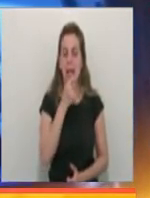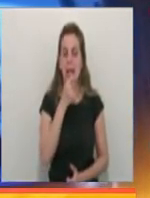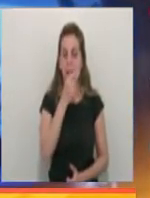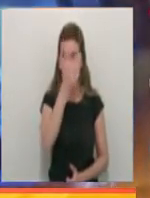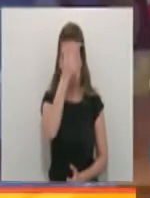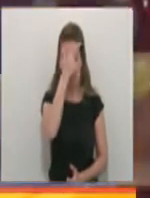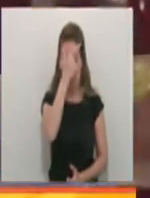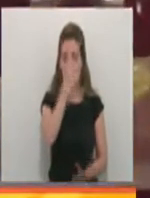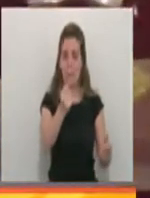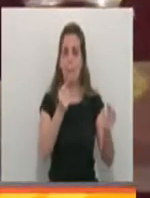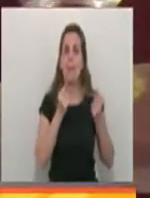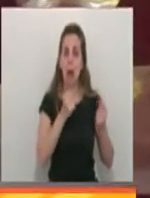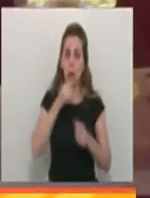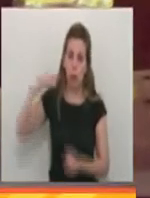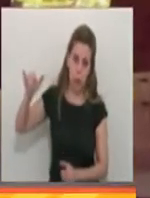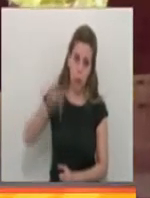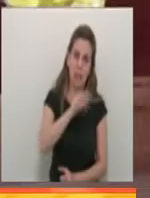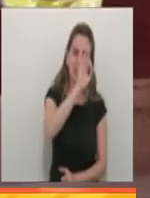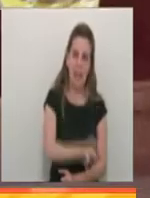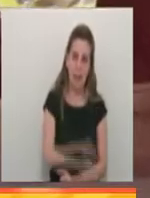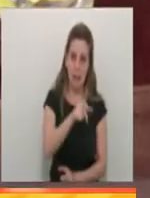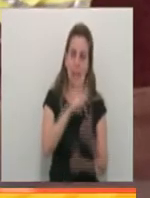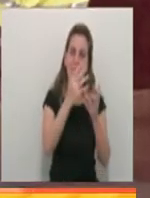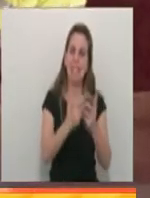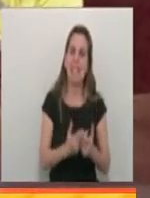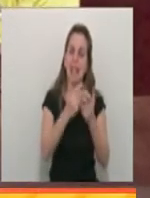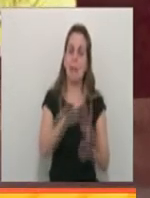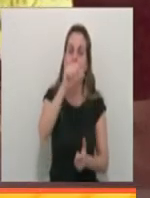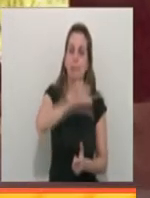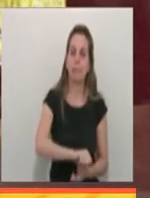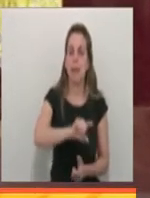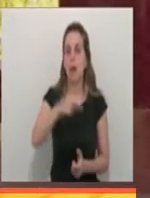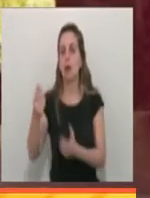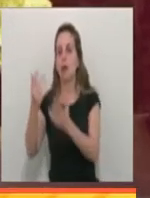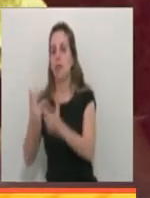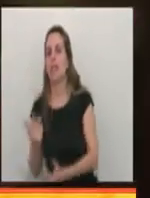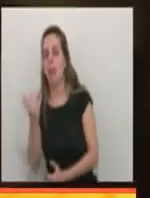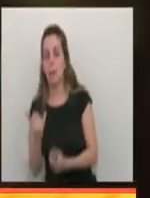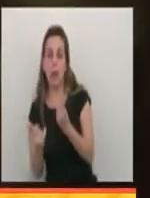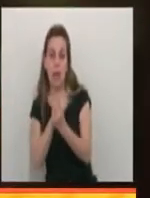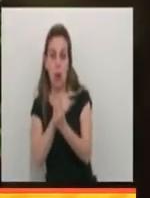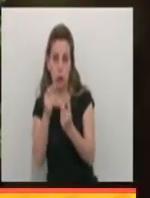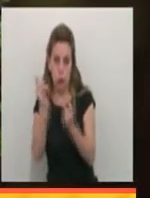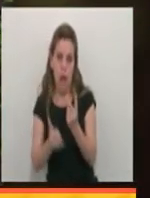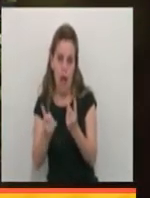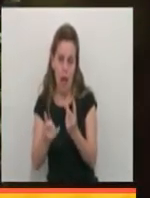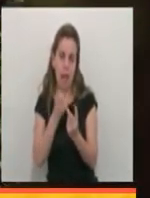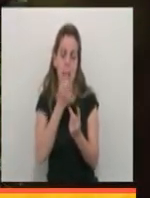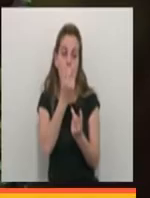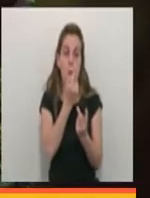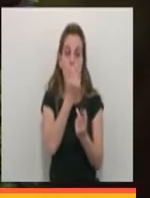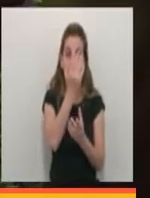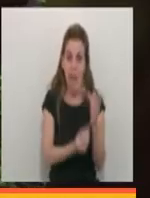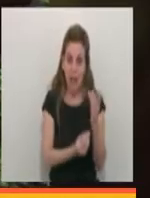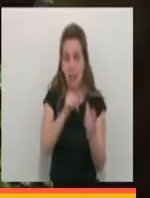divididos. Si hubiese un solo sistema, perdés toda la información, instrumento y es posiblemente que te mates.